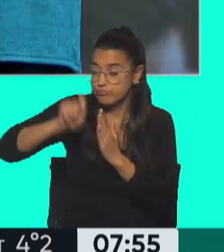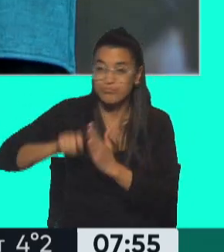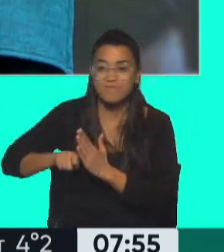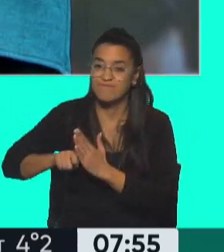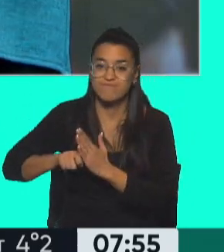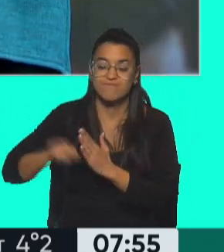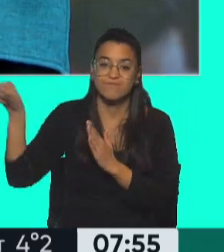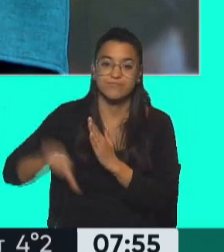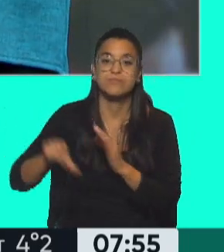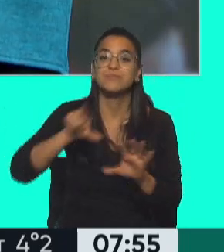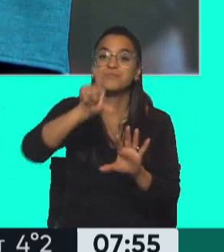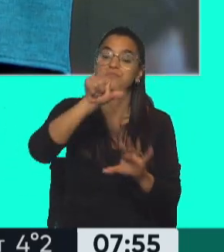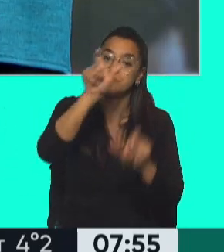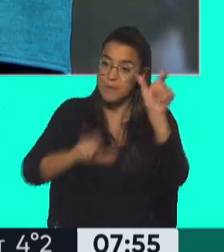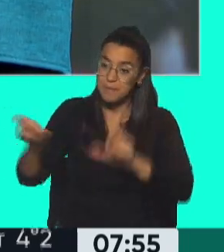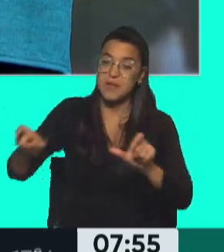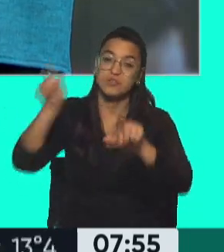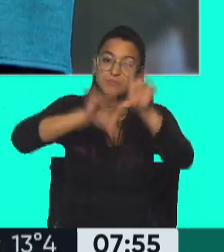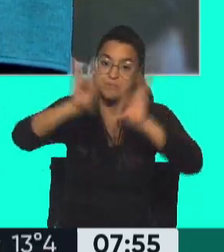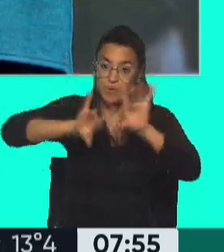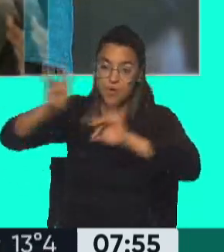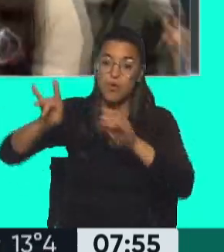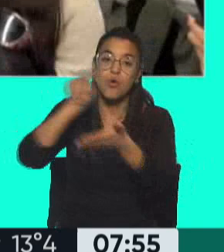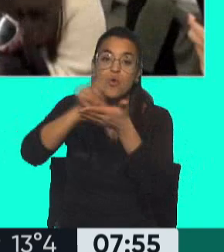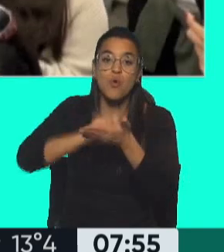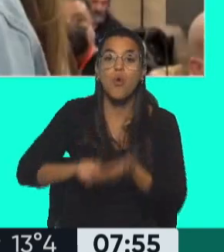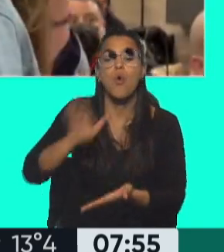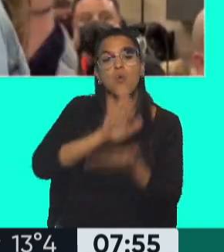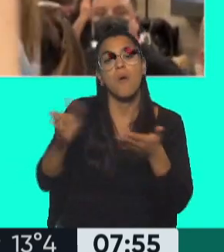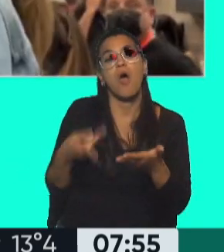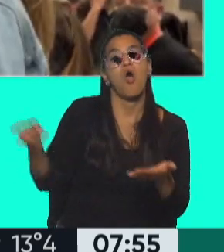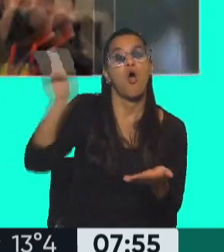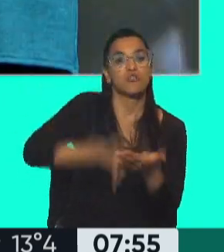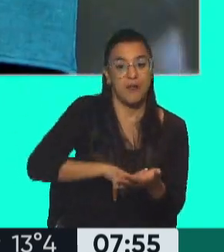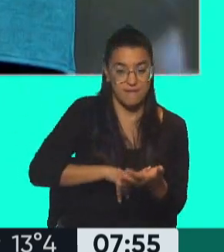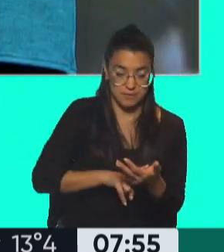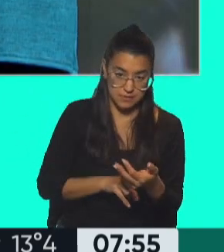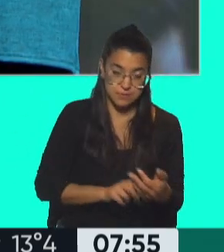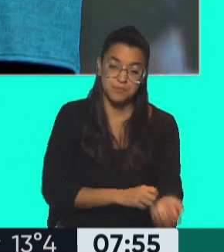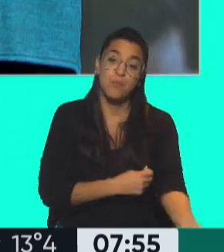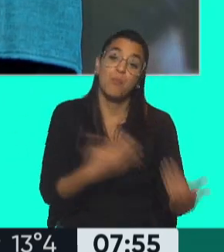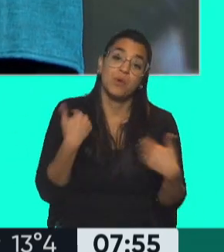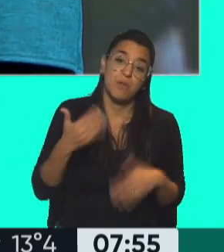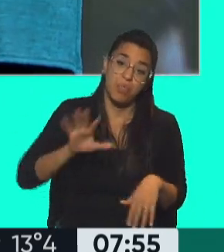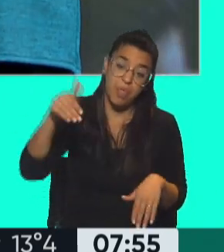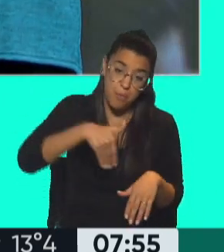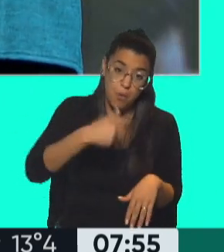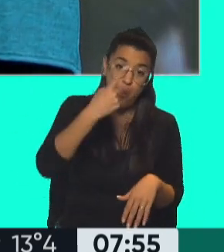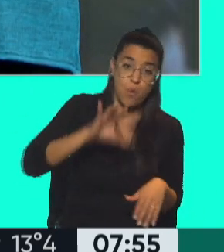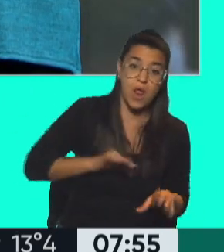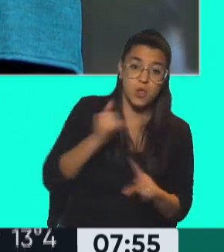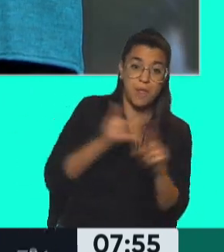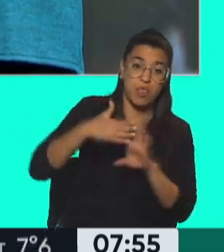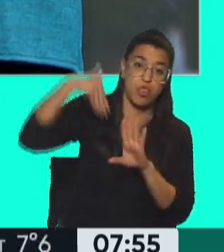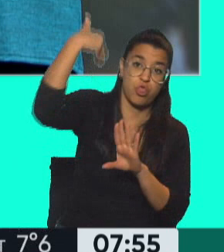hay que elegir nuevos nuevos hasta me empecé a redactar una nueva constitución y redactar una nueva constitución lo cual podría tardar un año y medio como mínimo